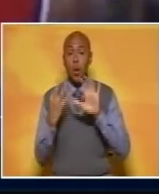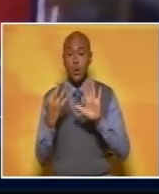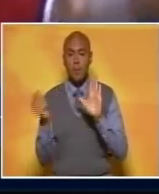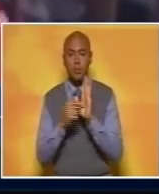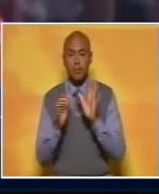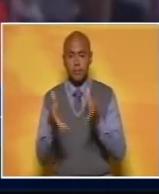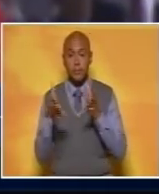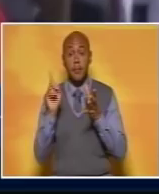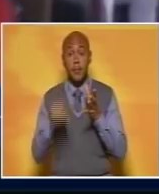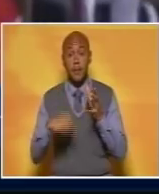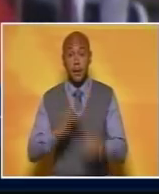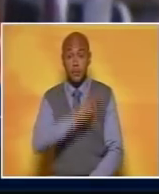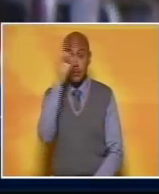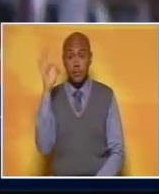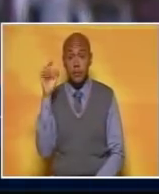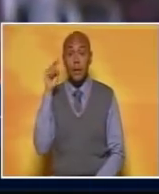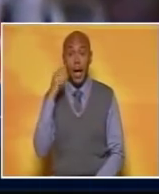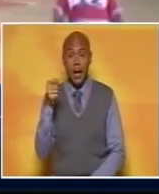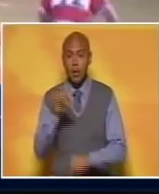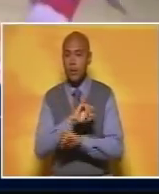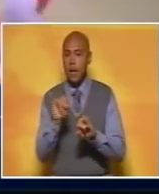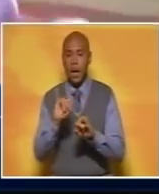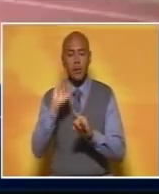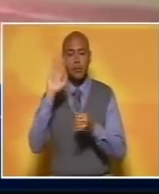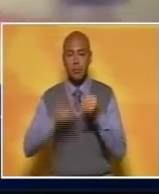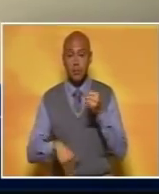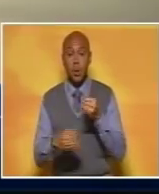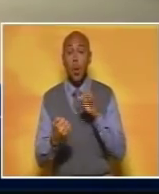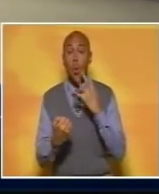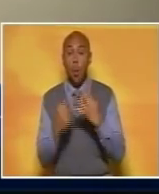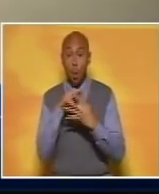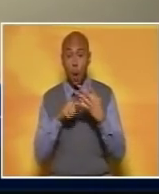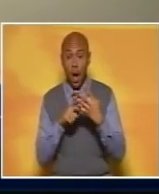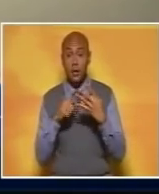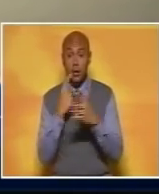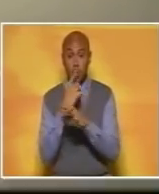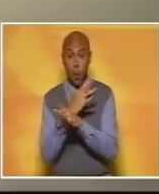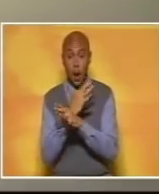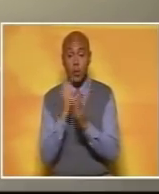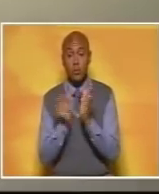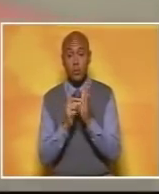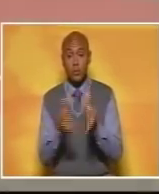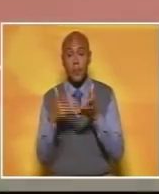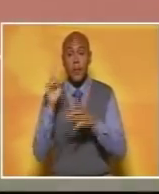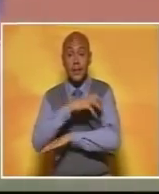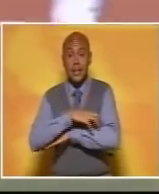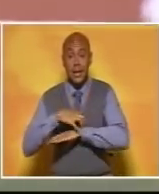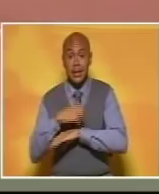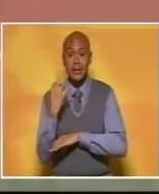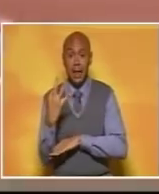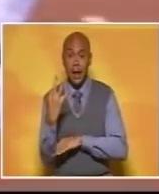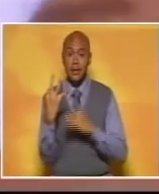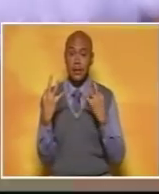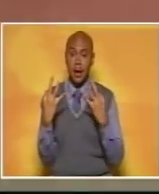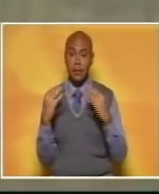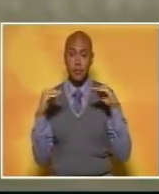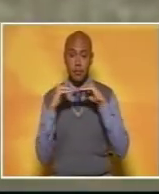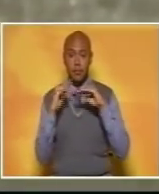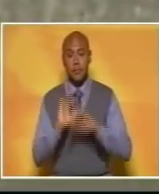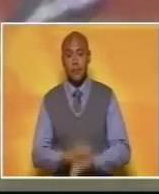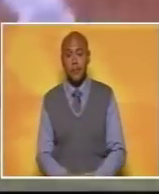Los larenses cierran su semana con 4 ganados y 2 perdidos, mientras que los aragüeños con 3-3.